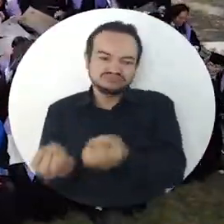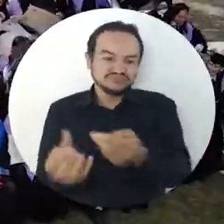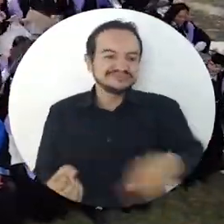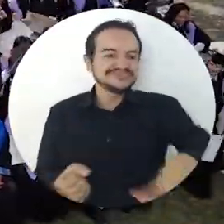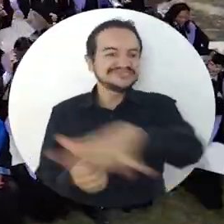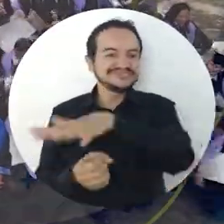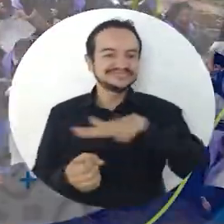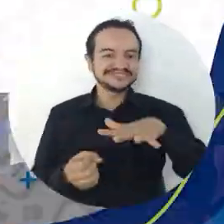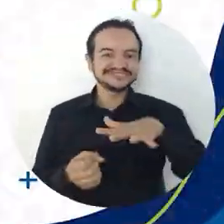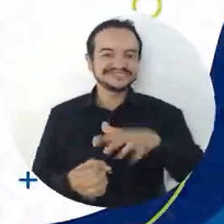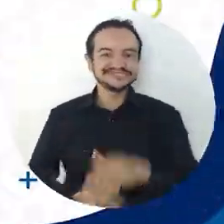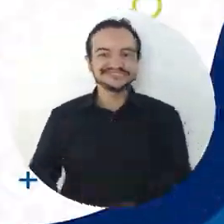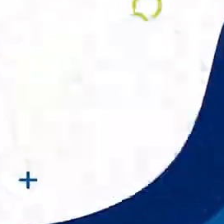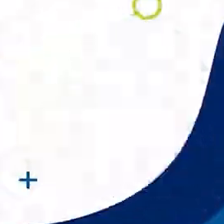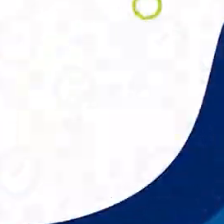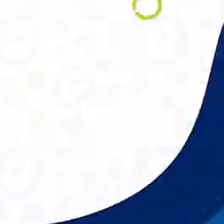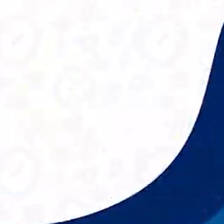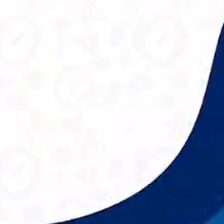Magdalena